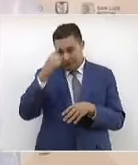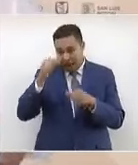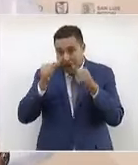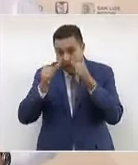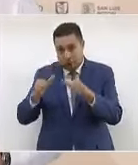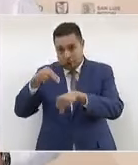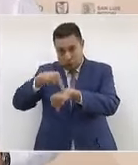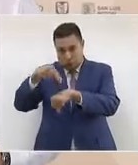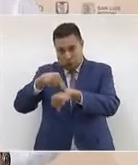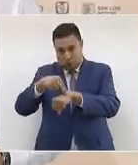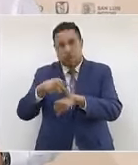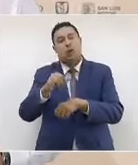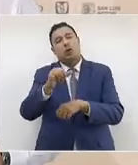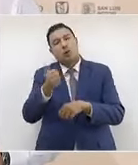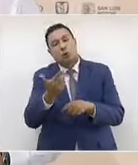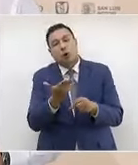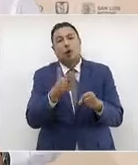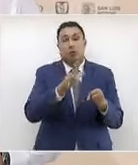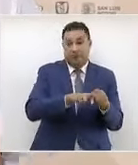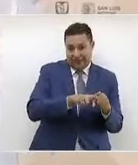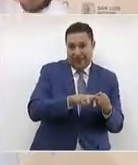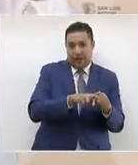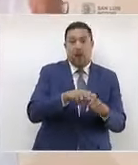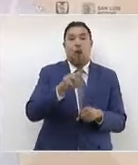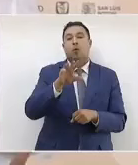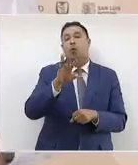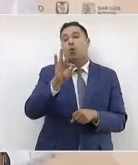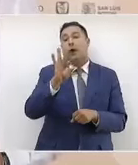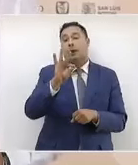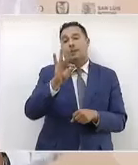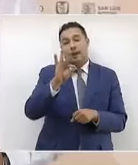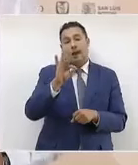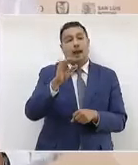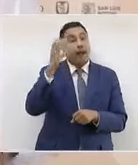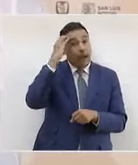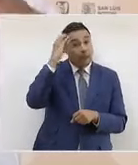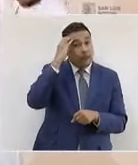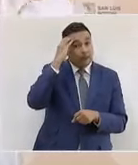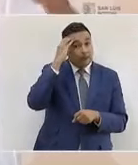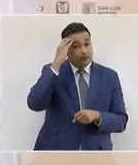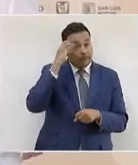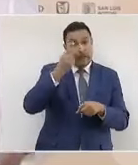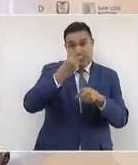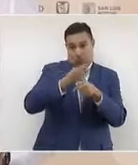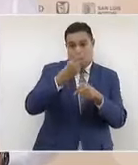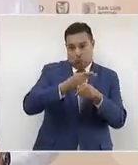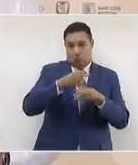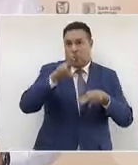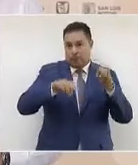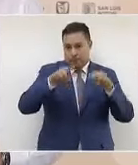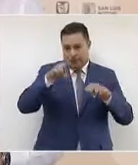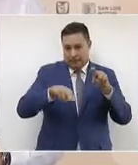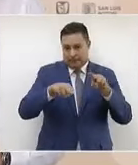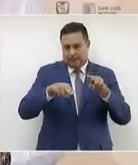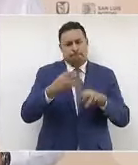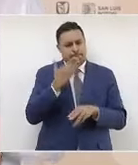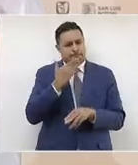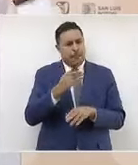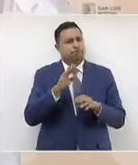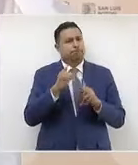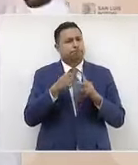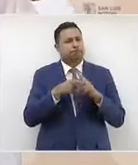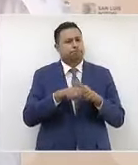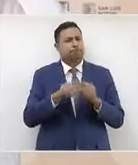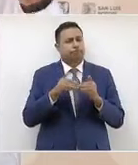hospitales de 40 camas de segundo nivel. Entonces funcionó muy bien y